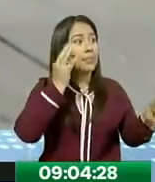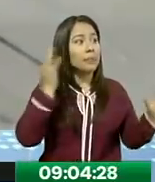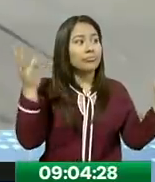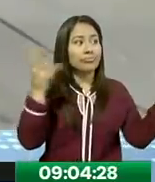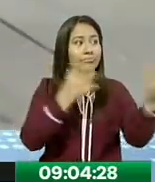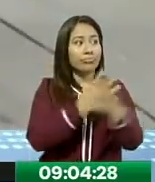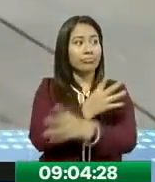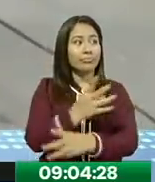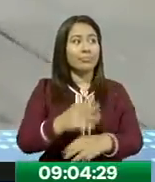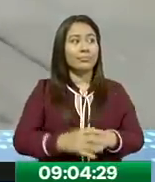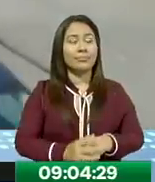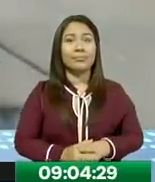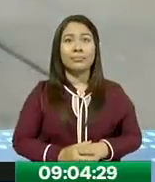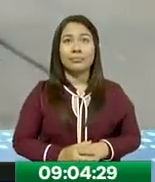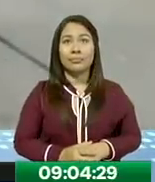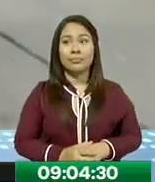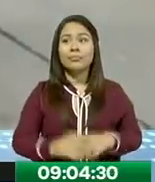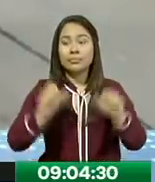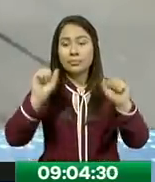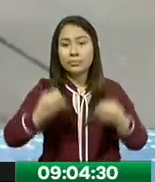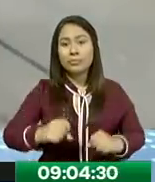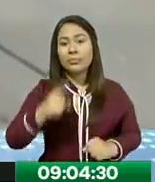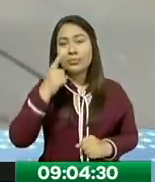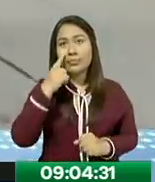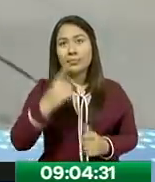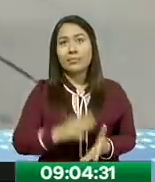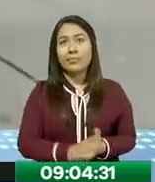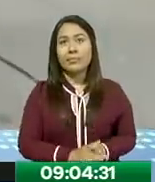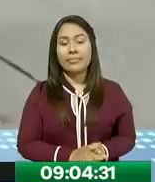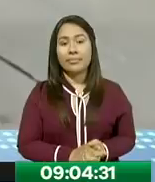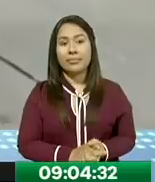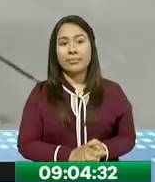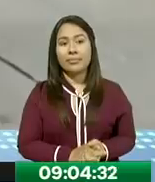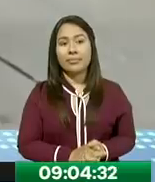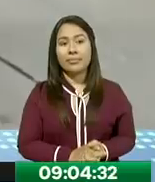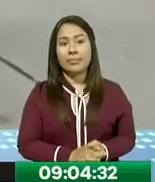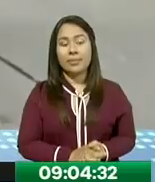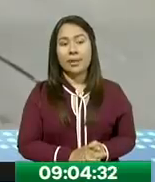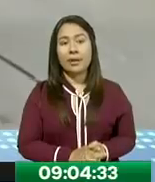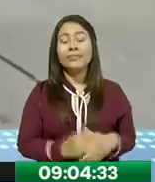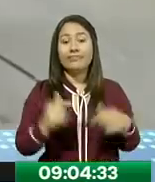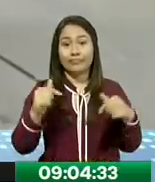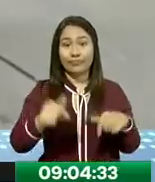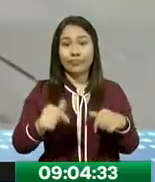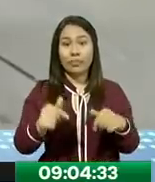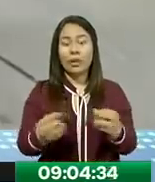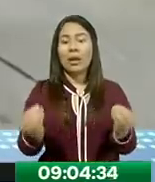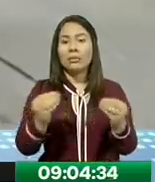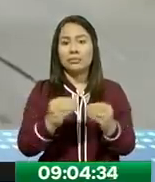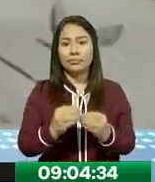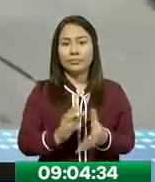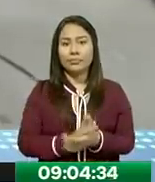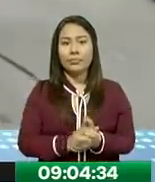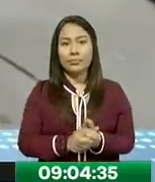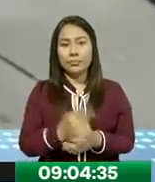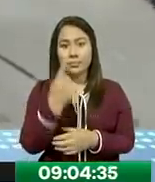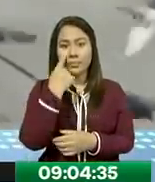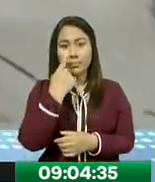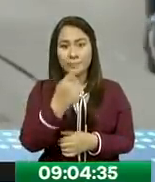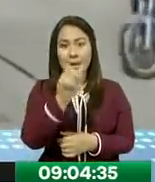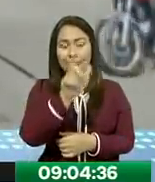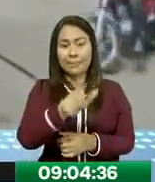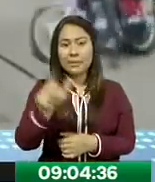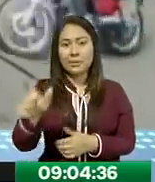ya les robaron. Está horrible esto. Uh-huh. Ok, perfecto. Muchas gracias. Vamos por acá de inmediato con la versión por parte